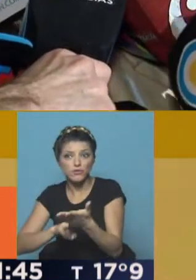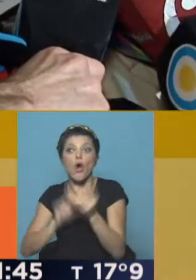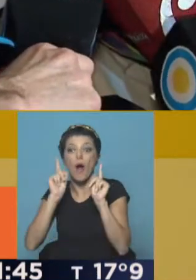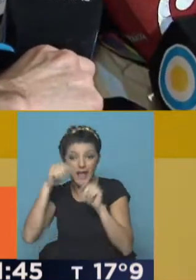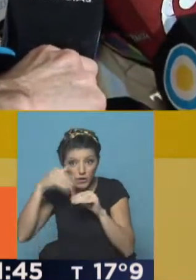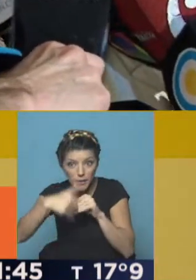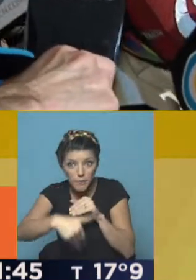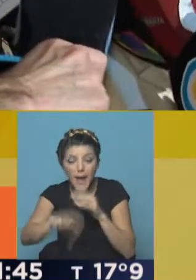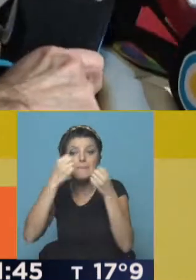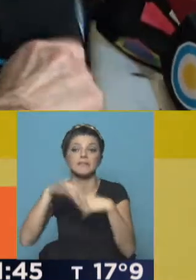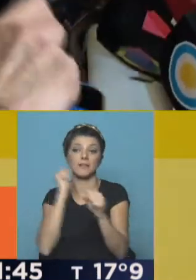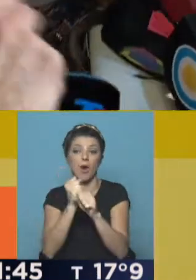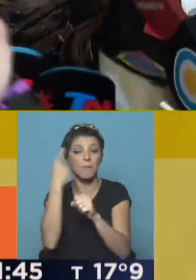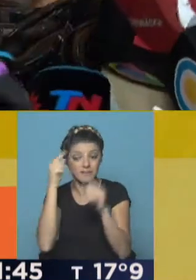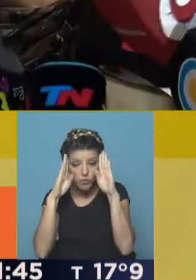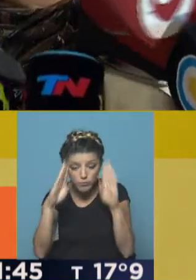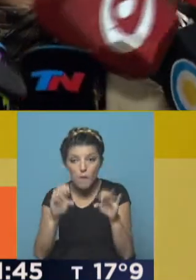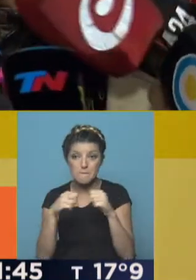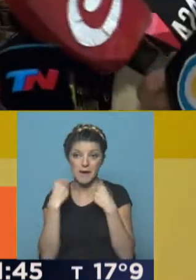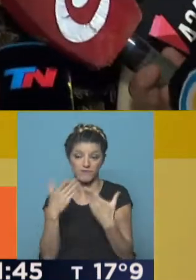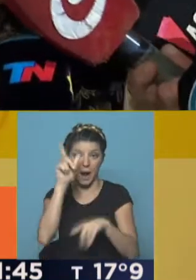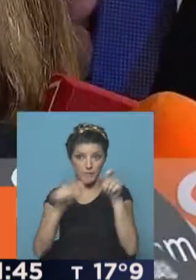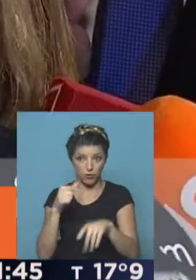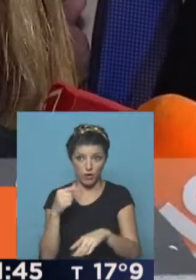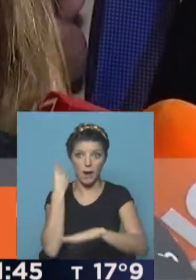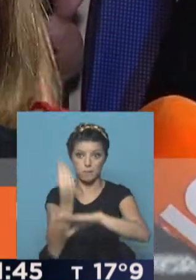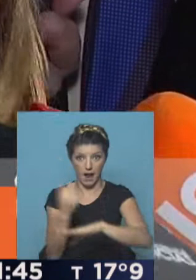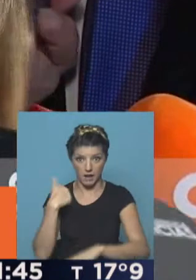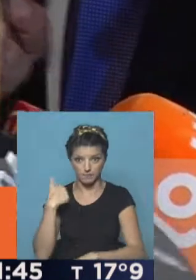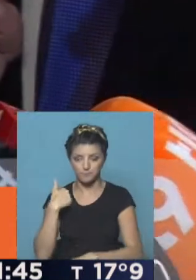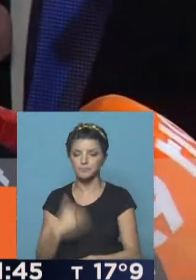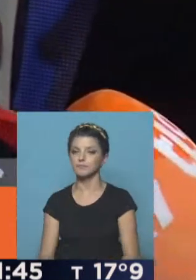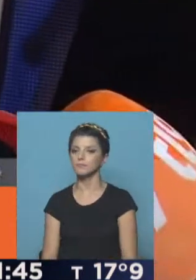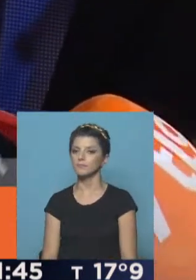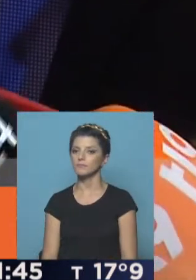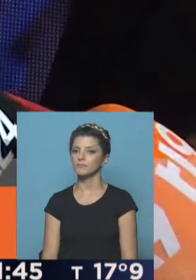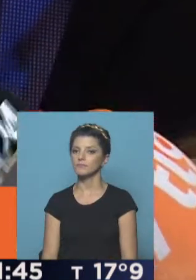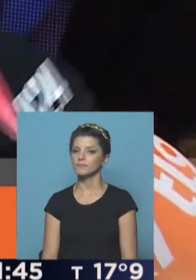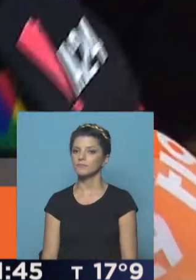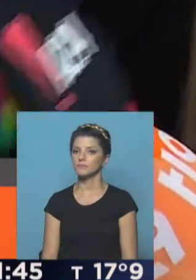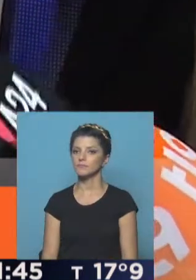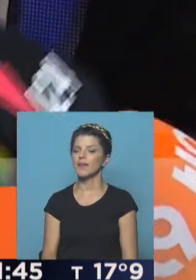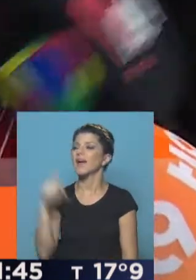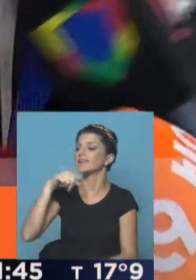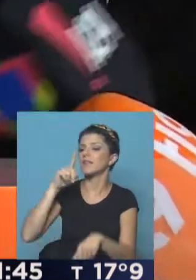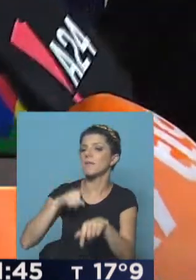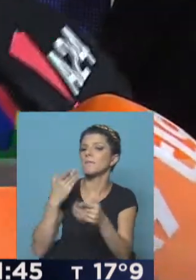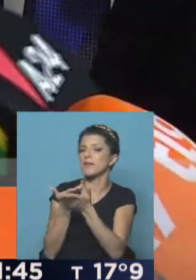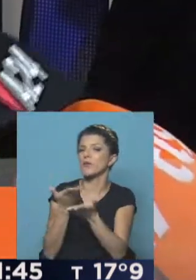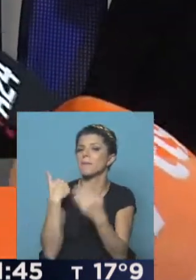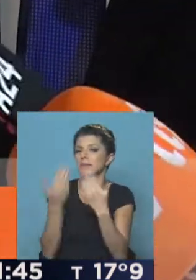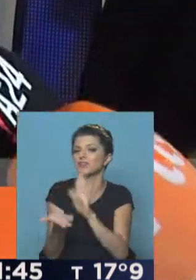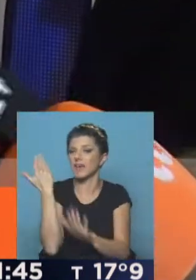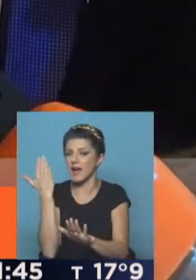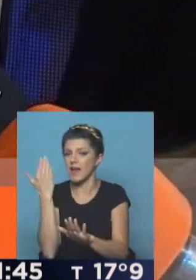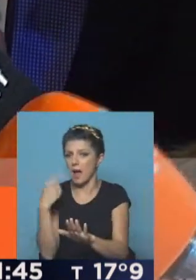a favor de la gente. El gobierno justamente no se escudó en este juicio, en este pedido de desafuero para no tratar esos